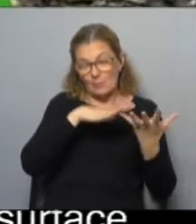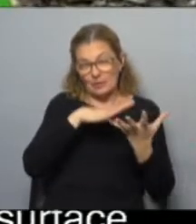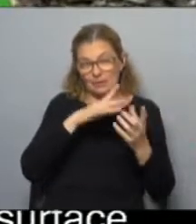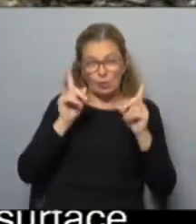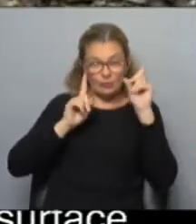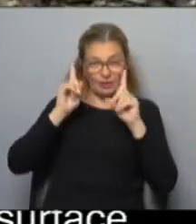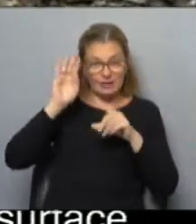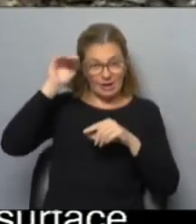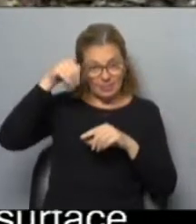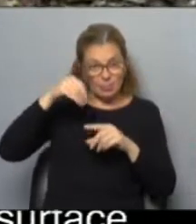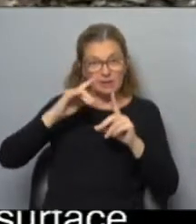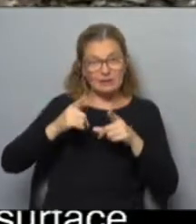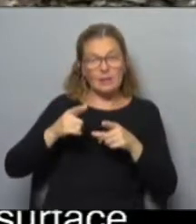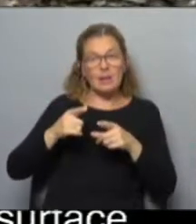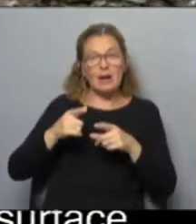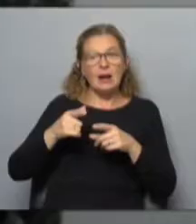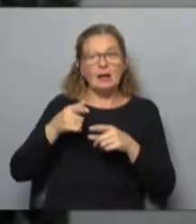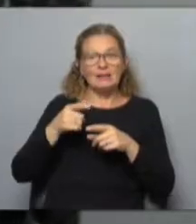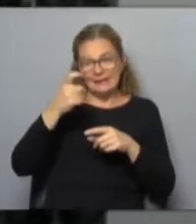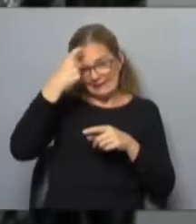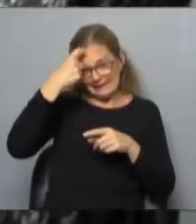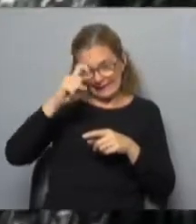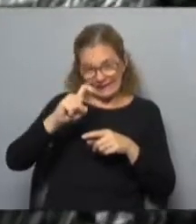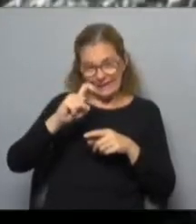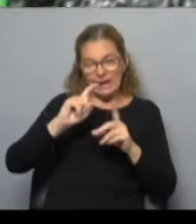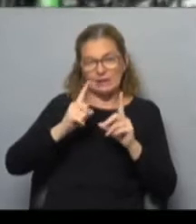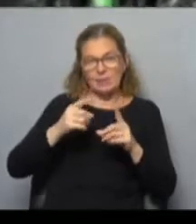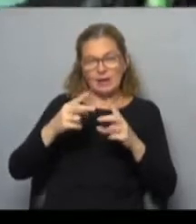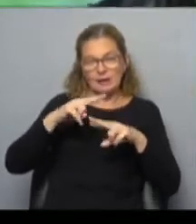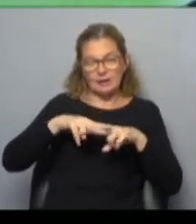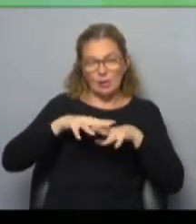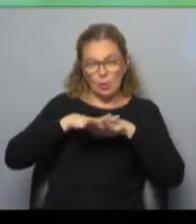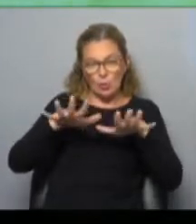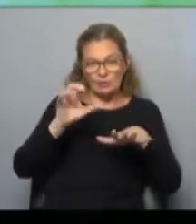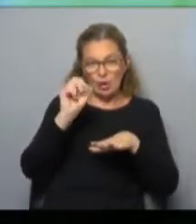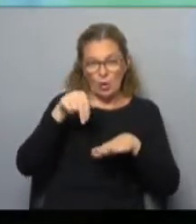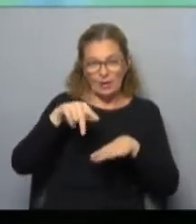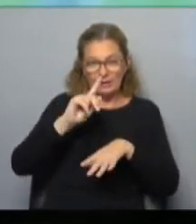Universidad de la República, la Academia Nacional de Ciencias y la Red Uruguaya de ONGs.